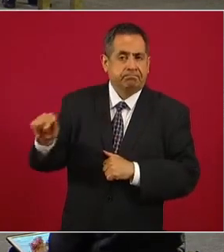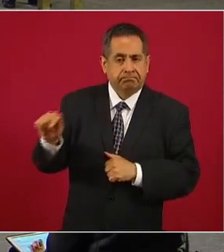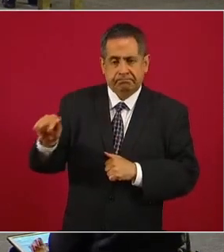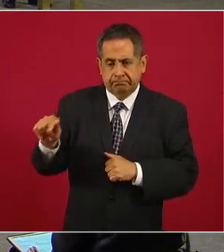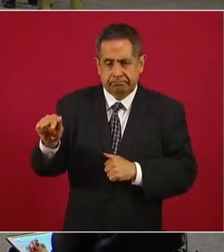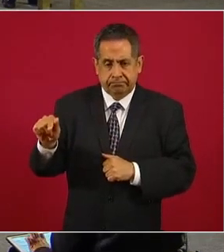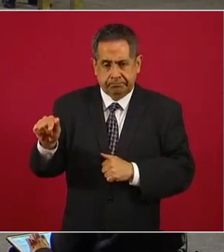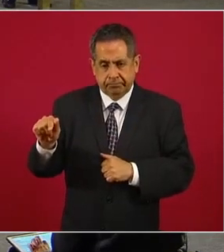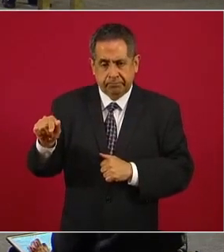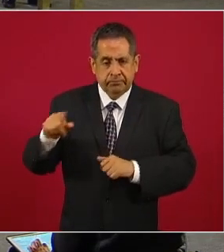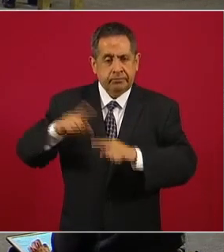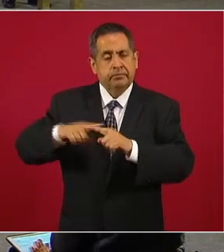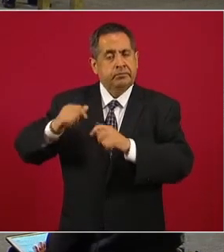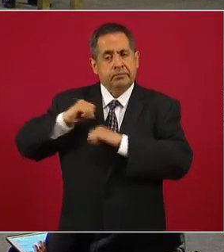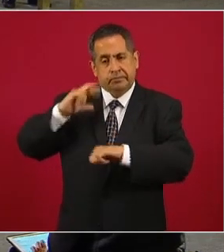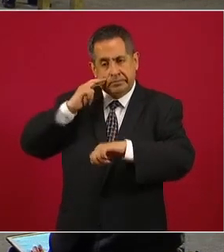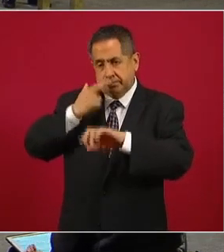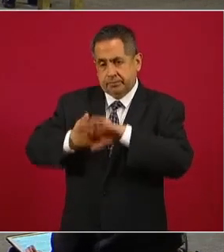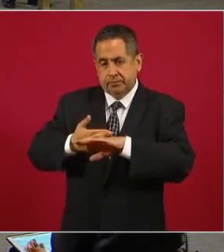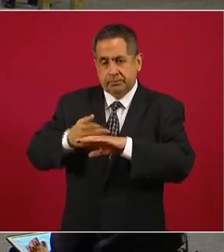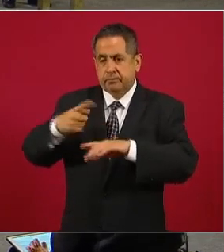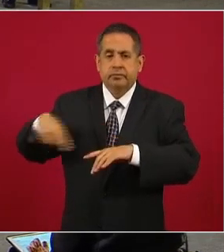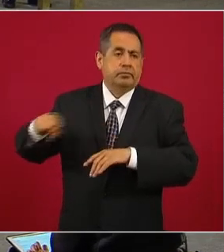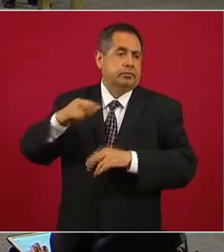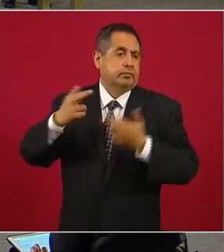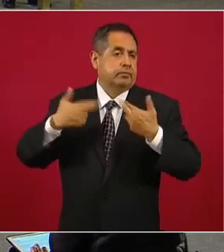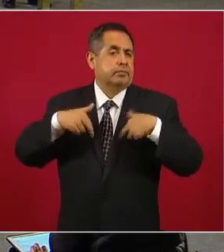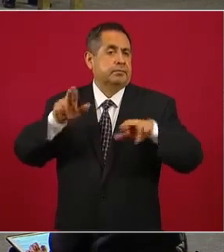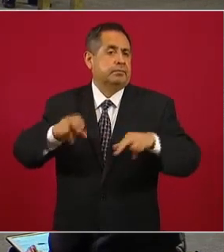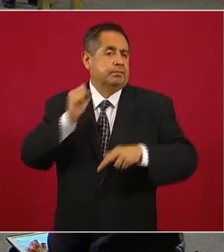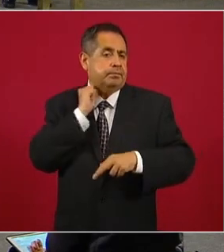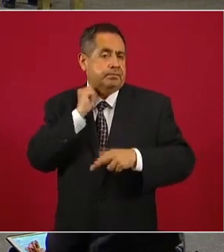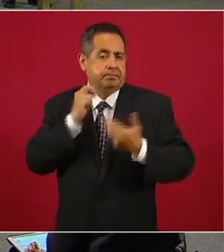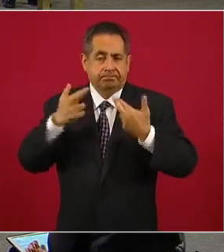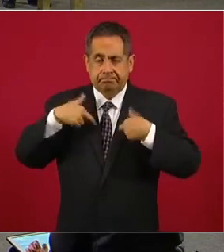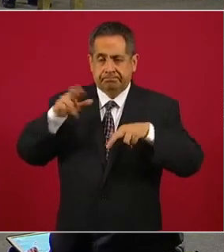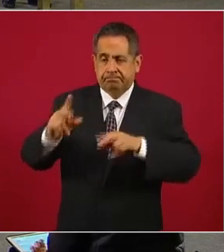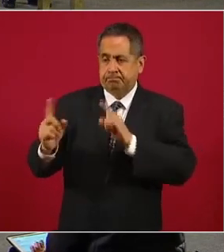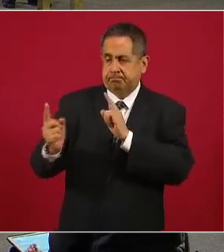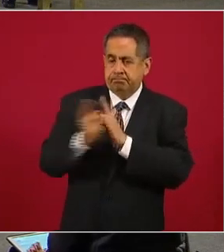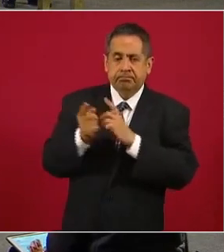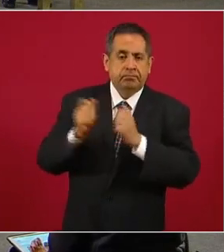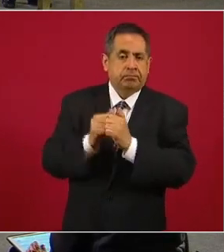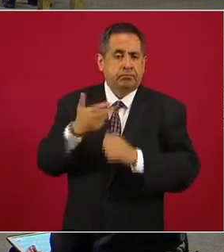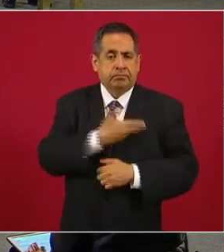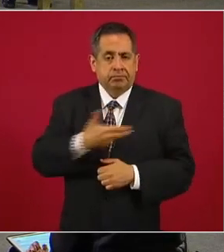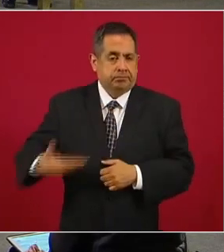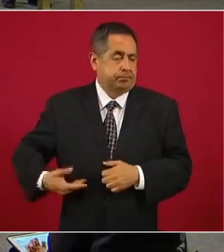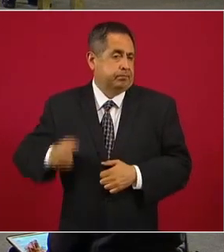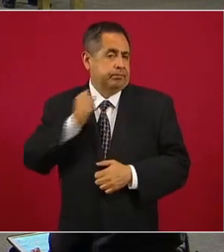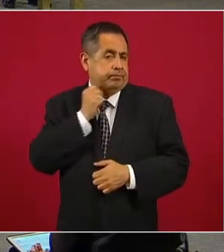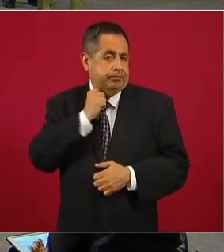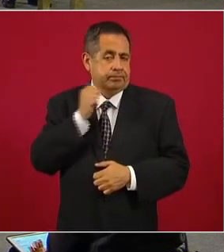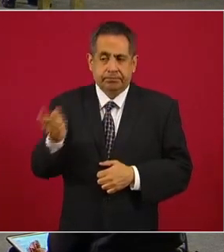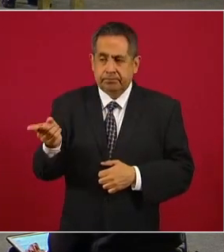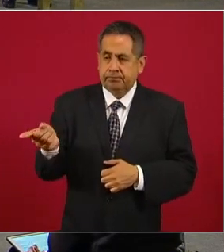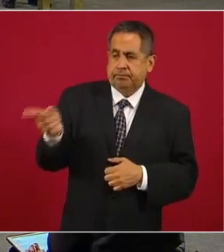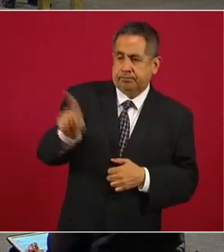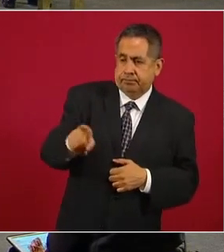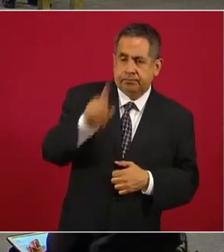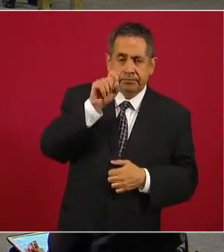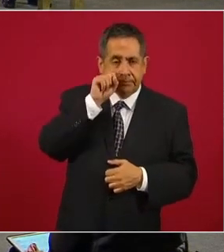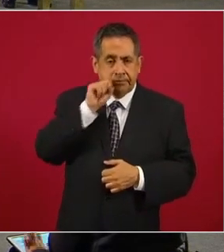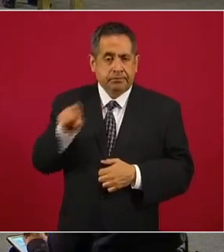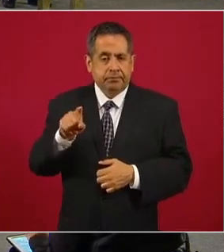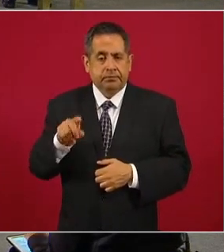con los representantes del Senado, tanto con el presidente del Senado como